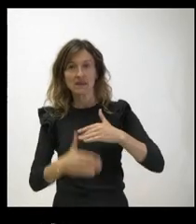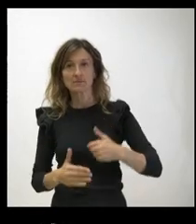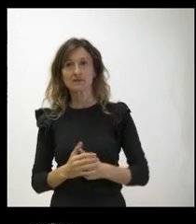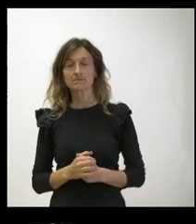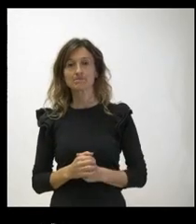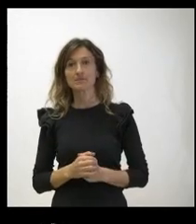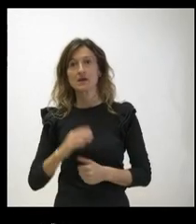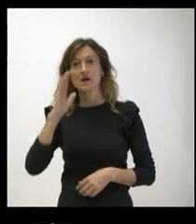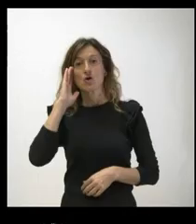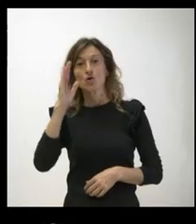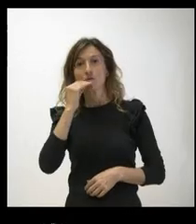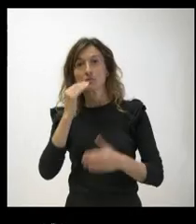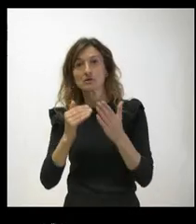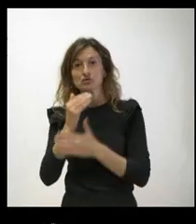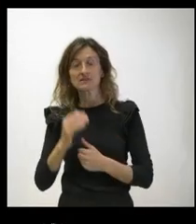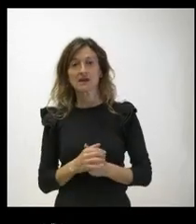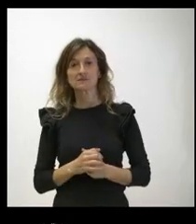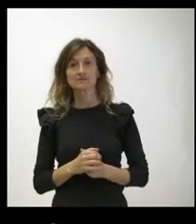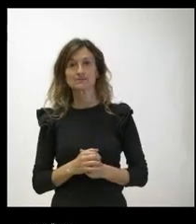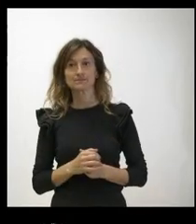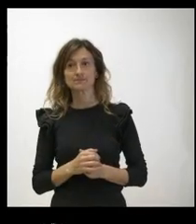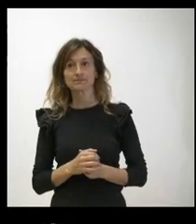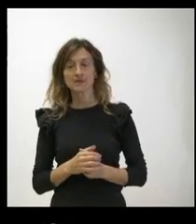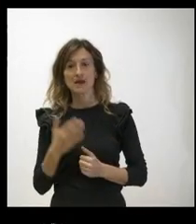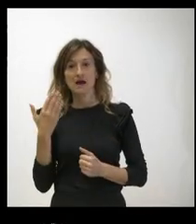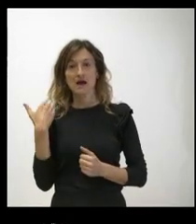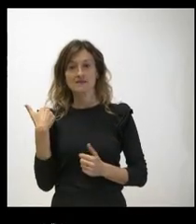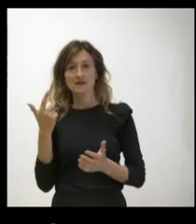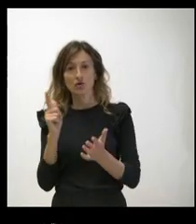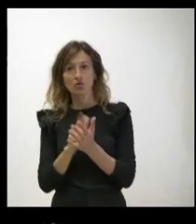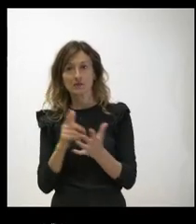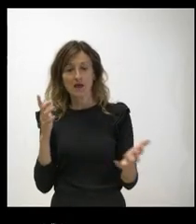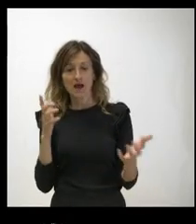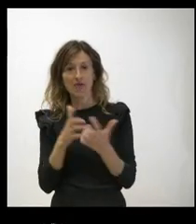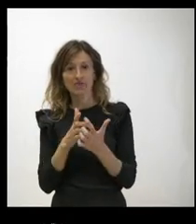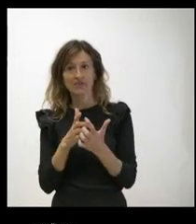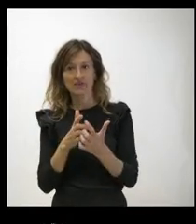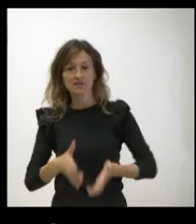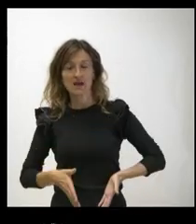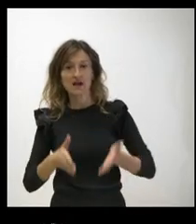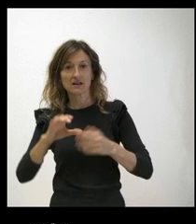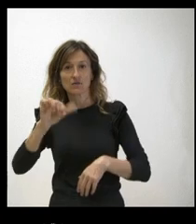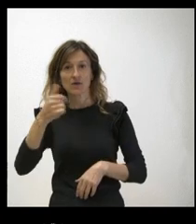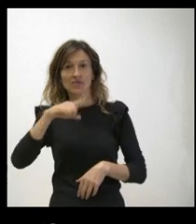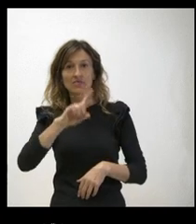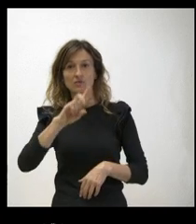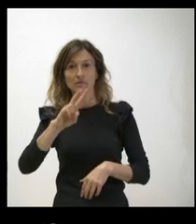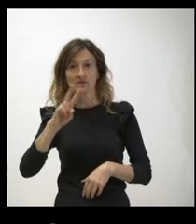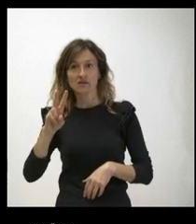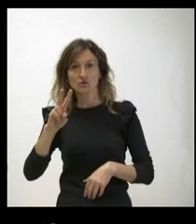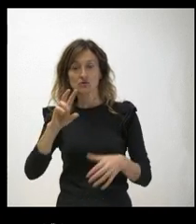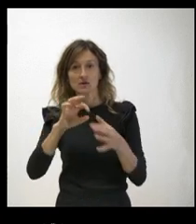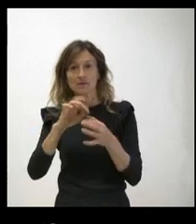hola Buenos días portavoz después del accidente ayer otra vez otro accidente mortal en la en la carretera nacional 122 la carretera que une